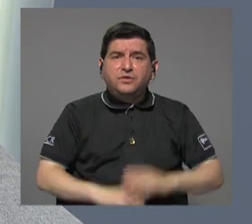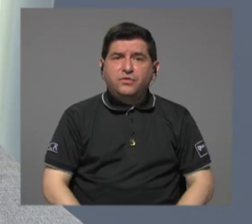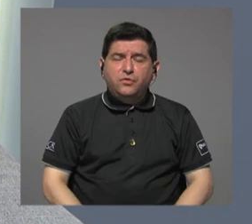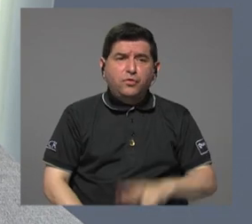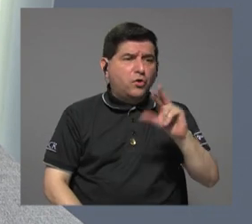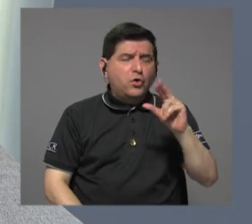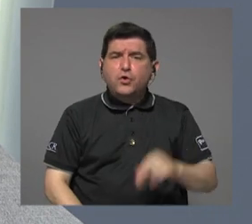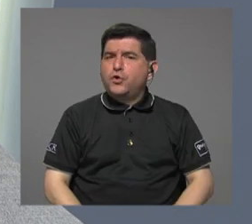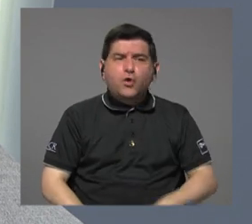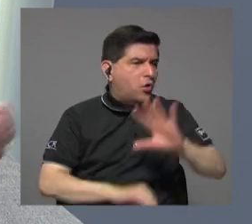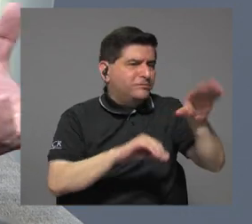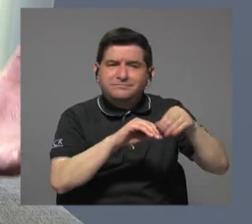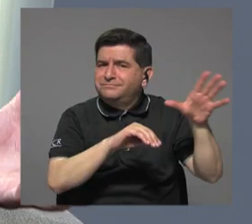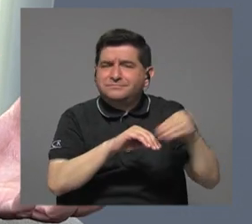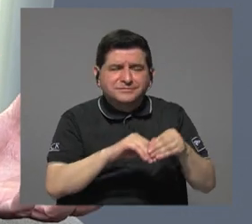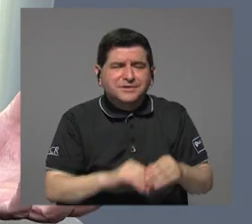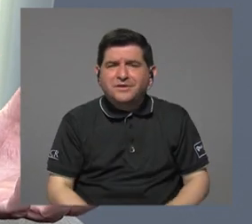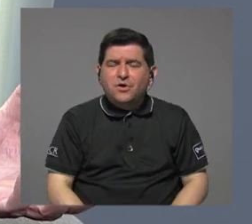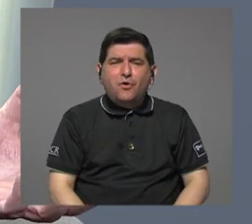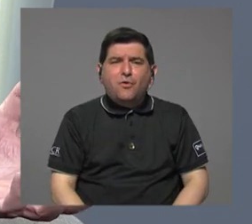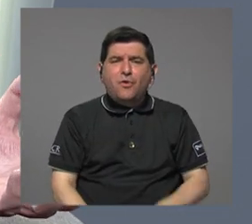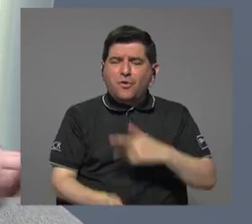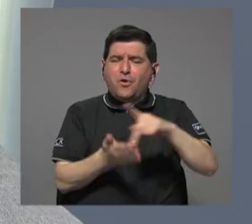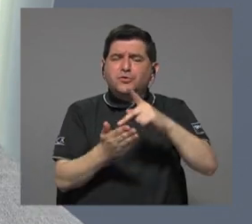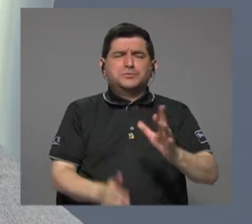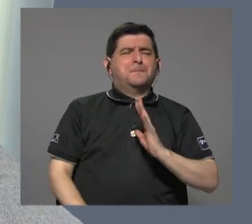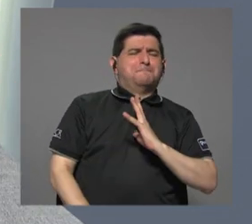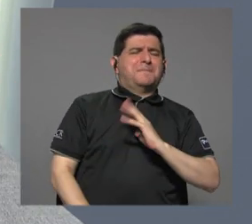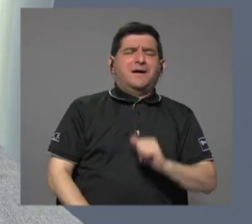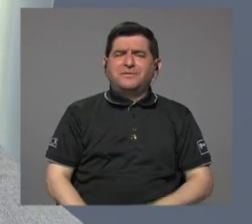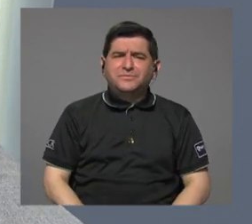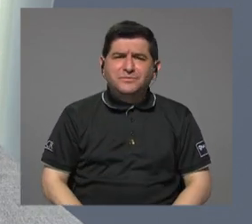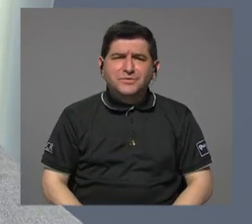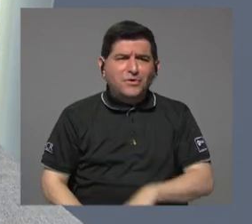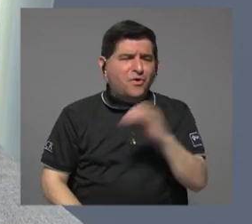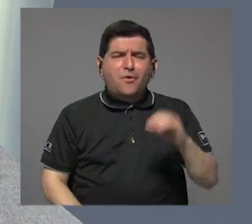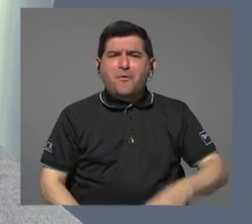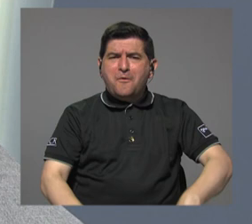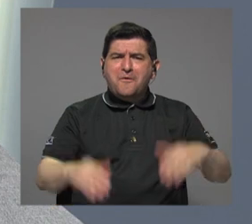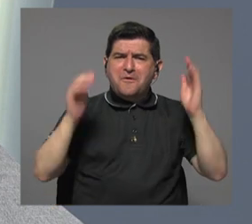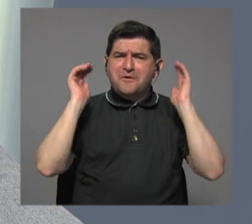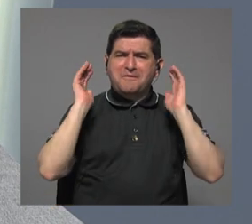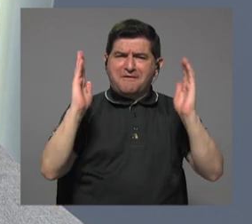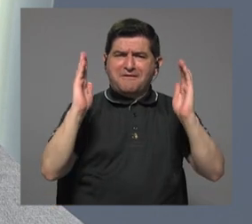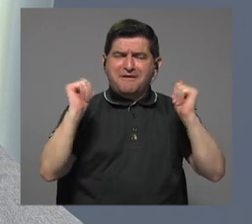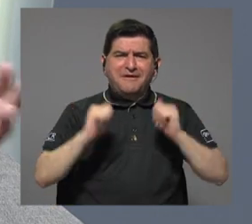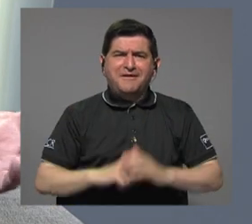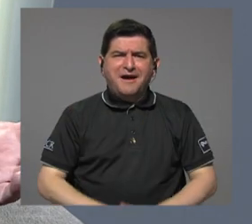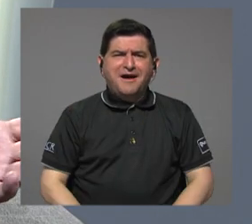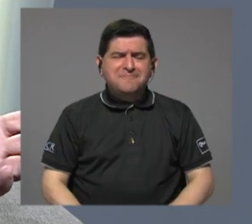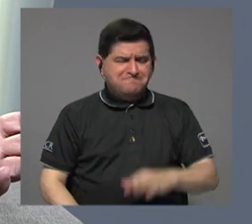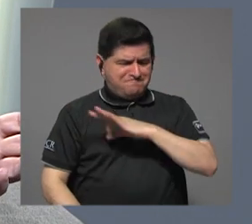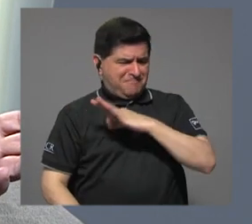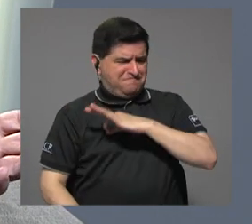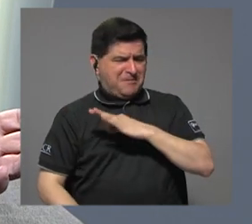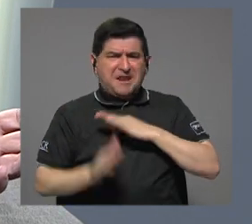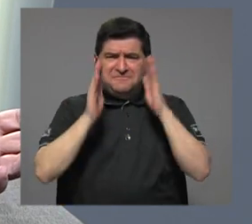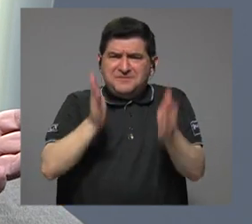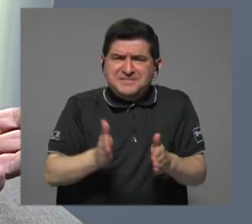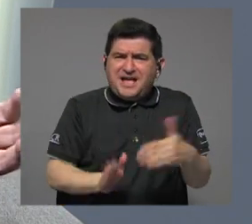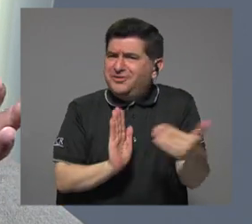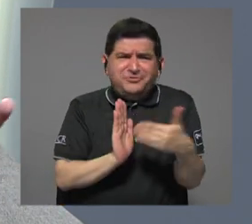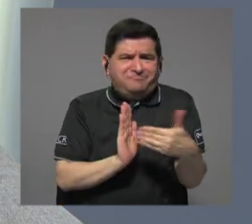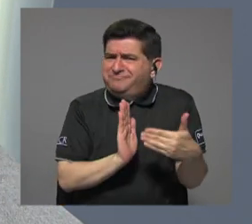no están tomando los pluses no están tomando los salarios de lujo no están tocando a las grandes los grandes beneficios